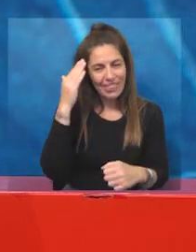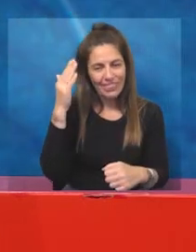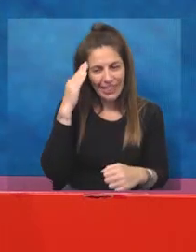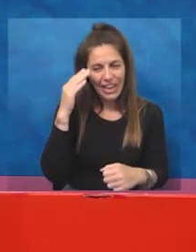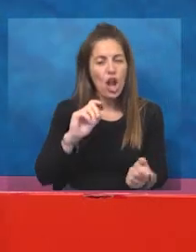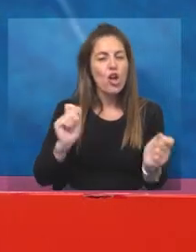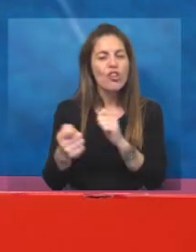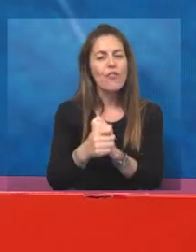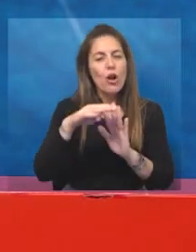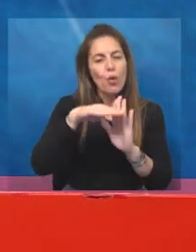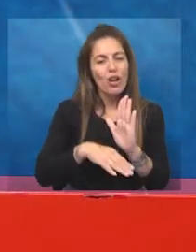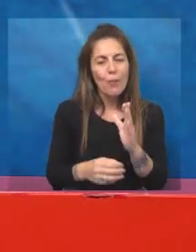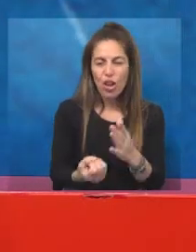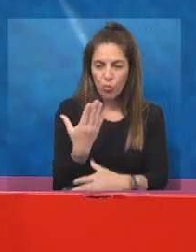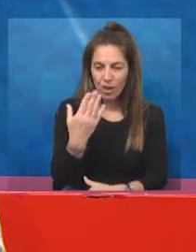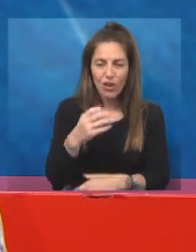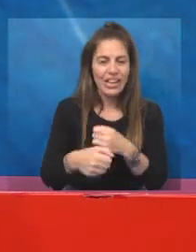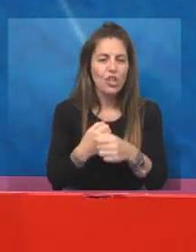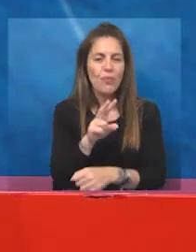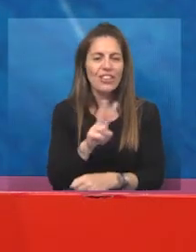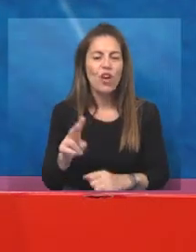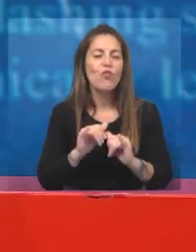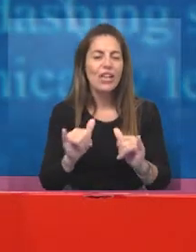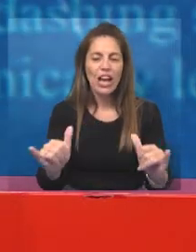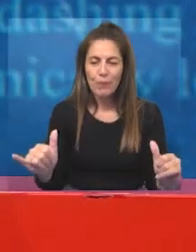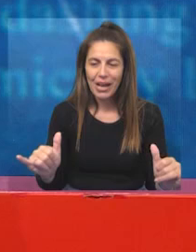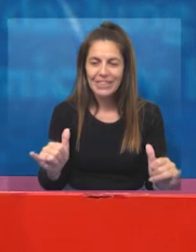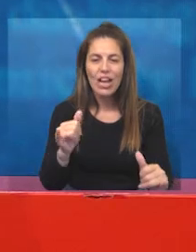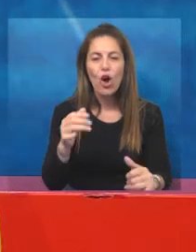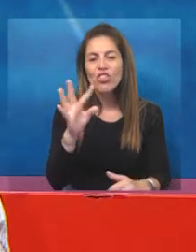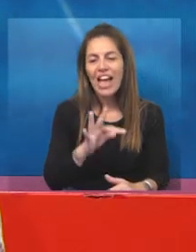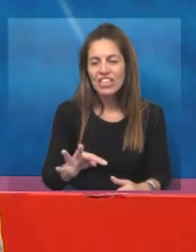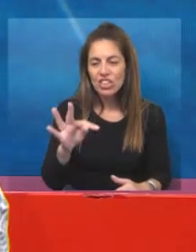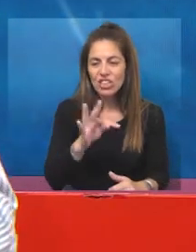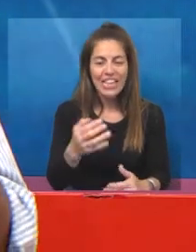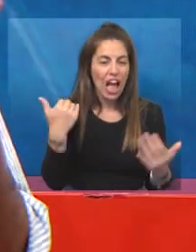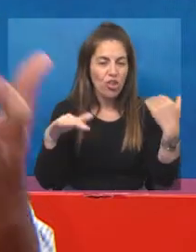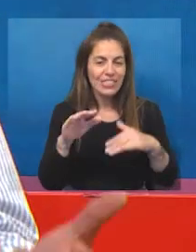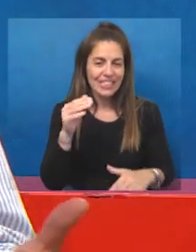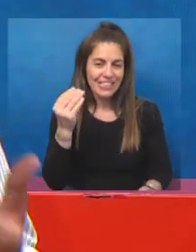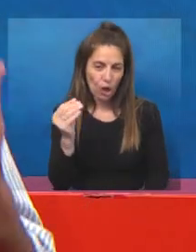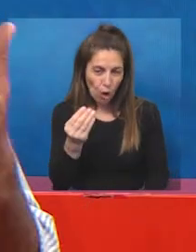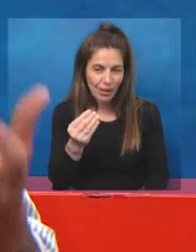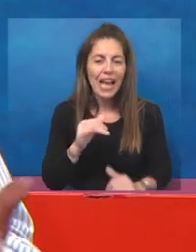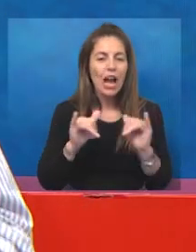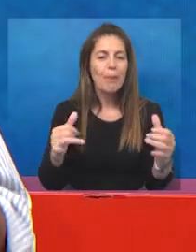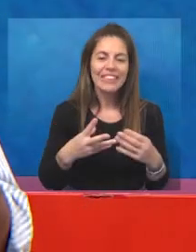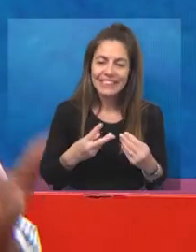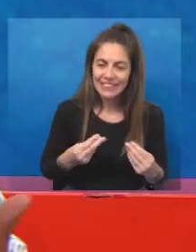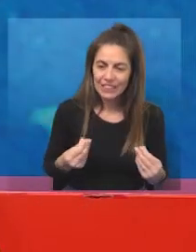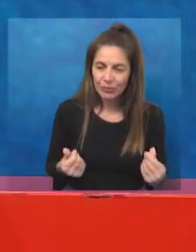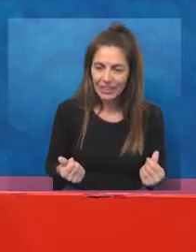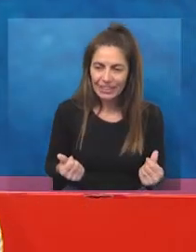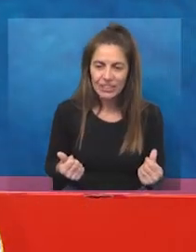y que lo transforma en un programa innovador que en el 2022 fue una campaña que contó con talleres a adolescentes y jóvenes con campaña de sensibilización fue